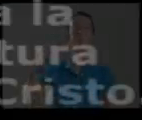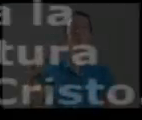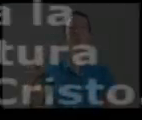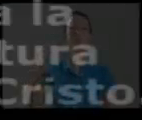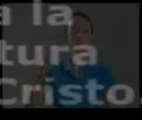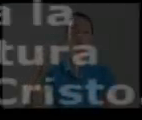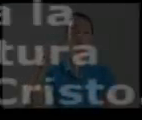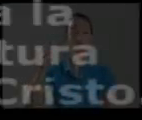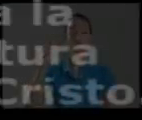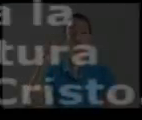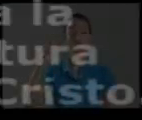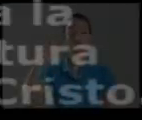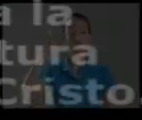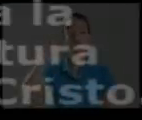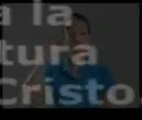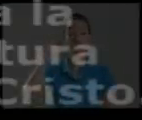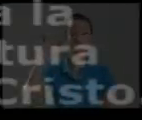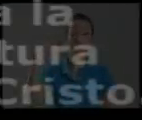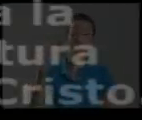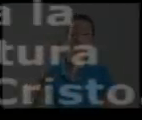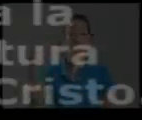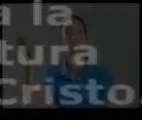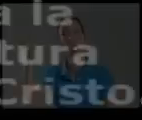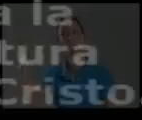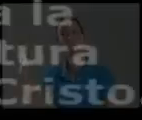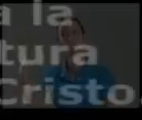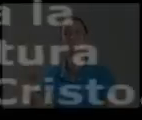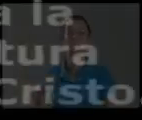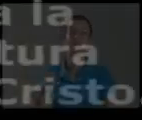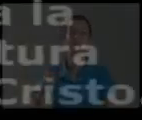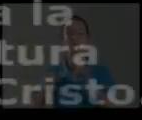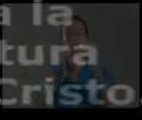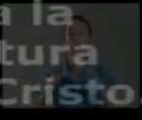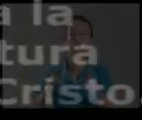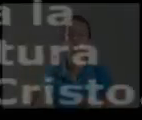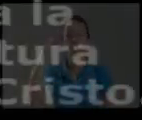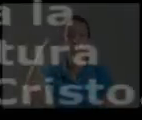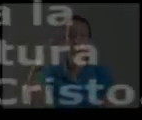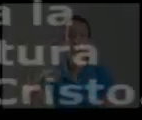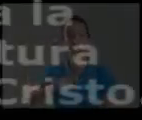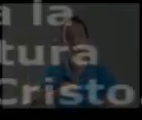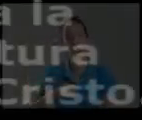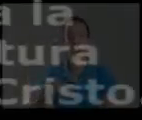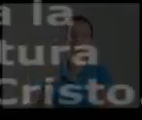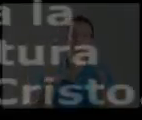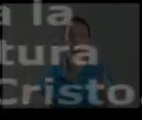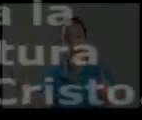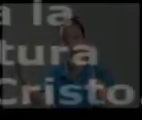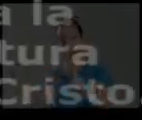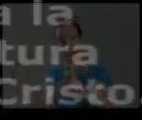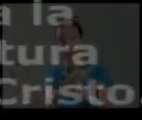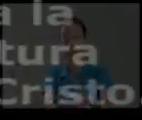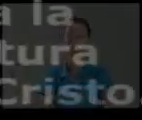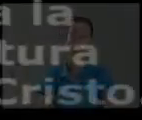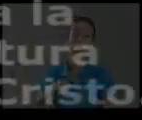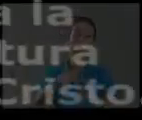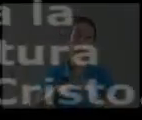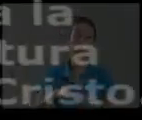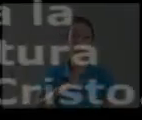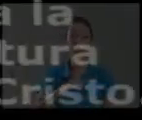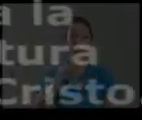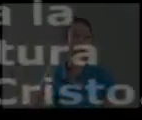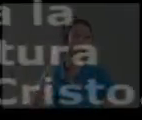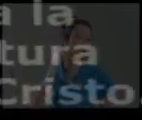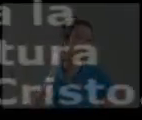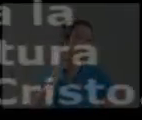entrar en el desarrollo de este pensamiento, o continuar, como le estaba diciendo, recordando que pues hace algunos